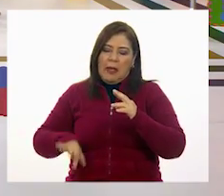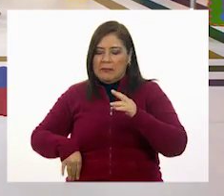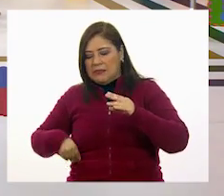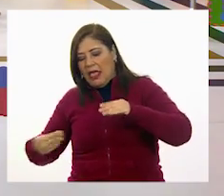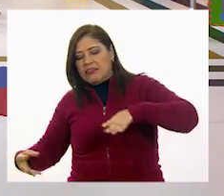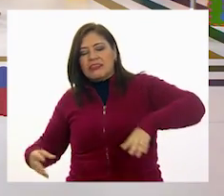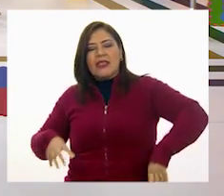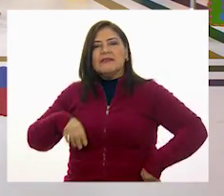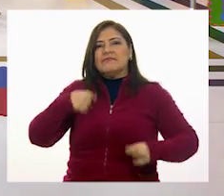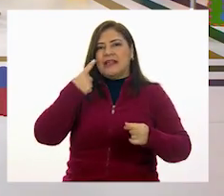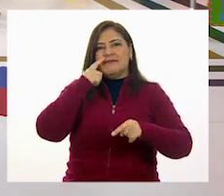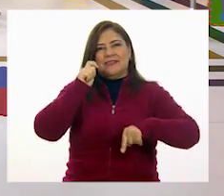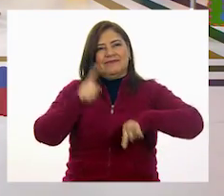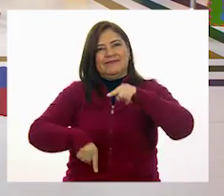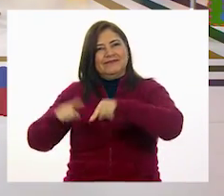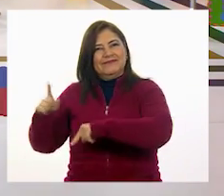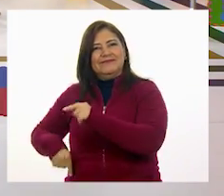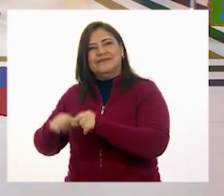Levantando. Sí.